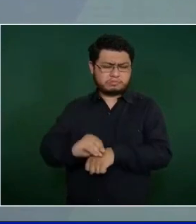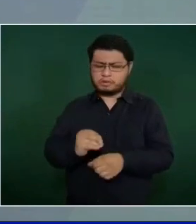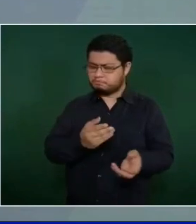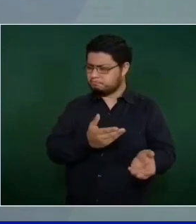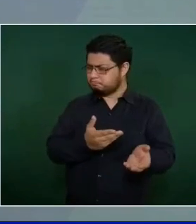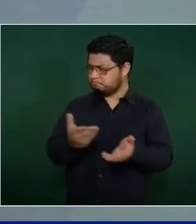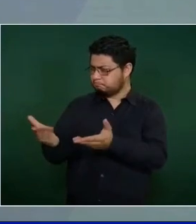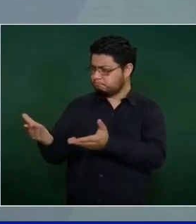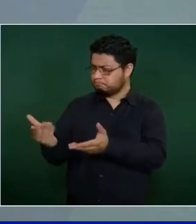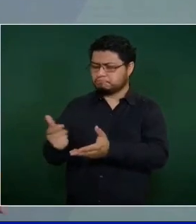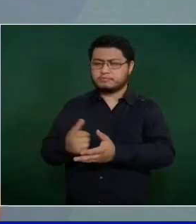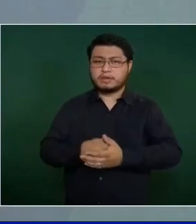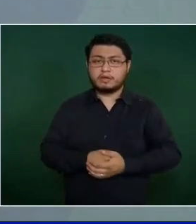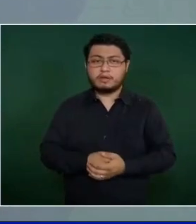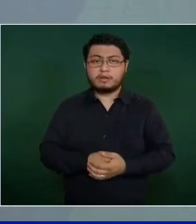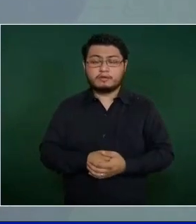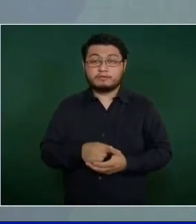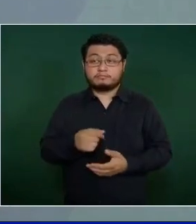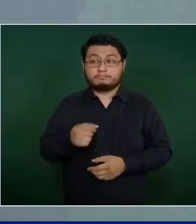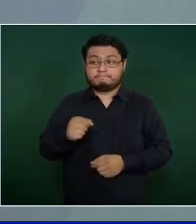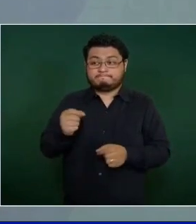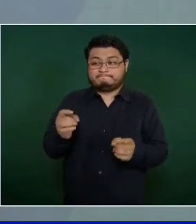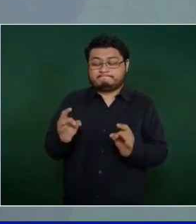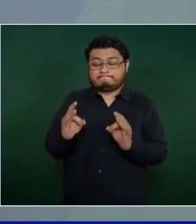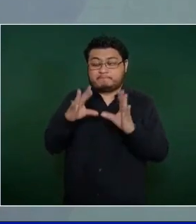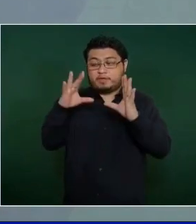de que de repente